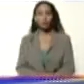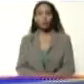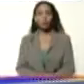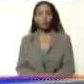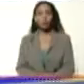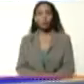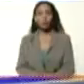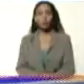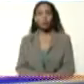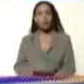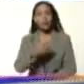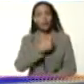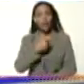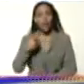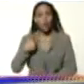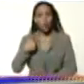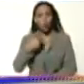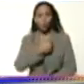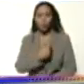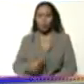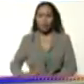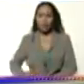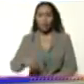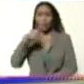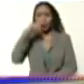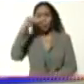Querido presidente Nicolás Maduro,